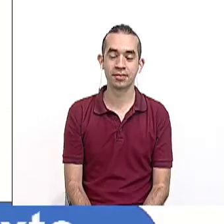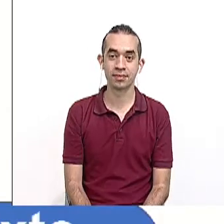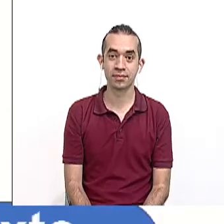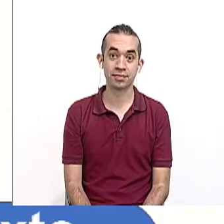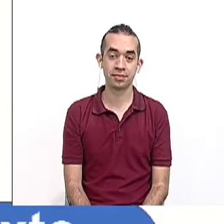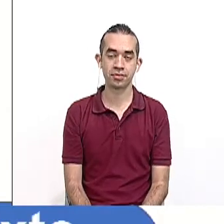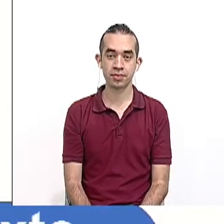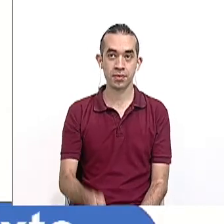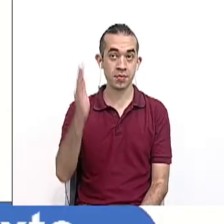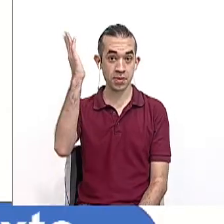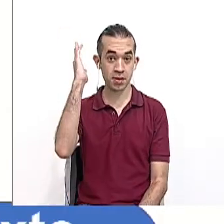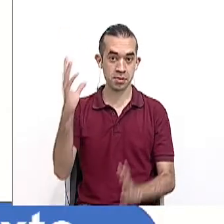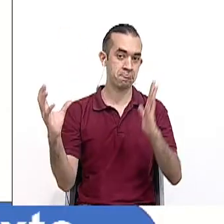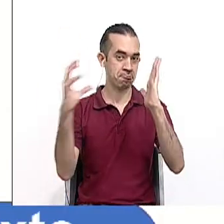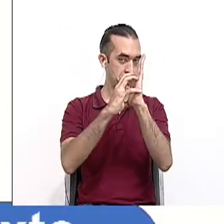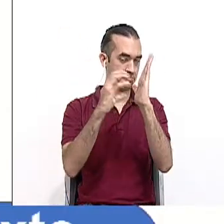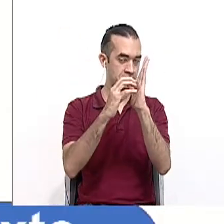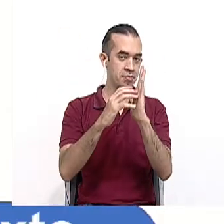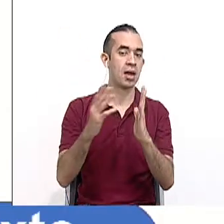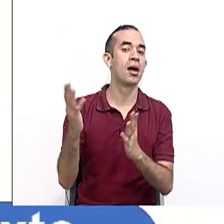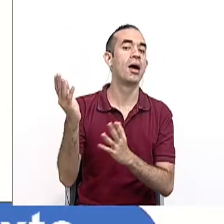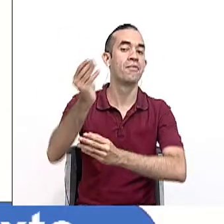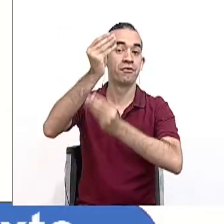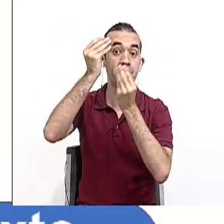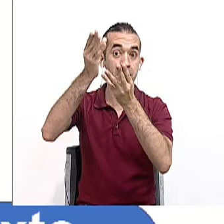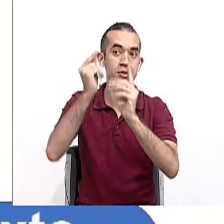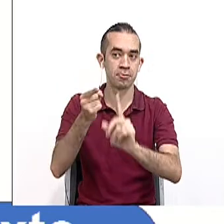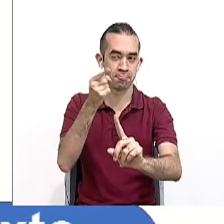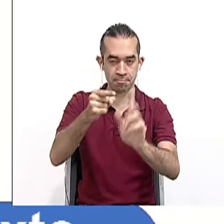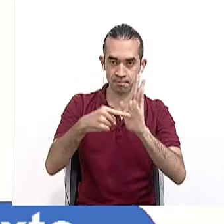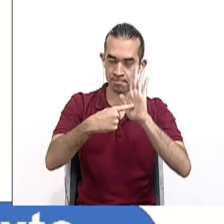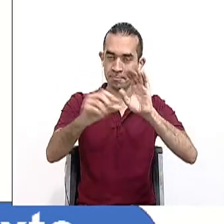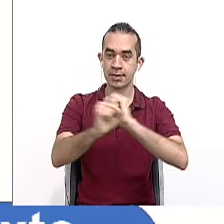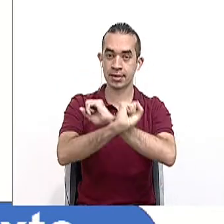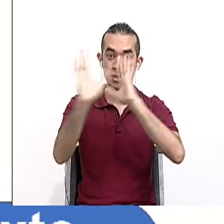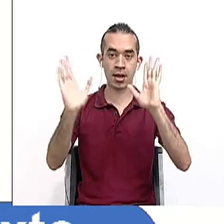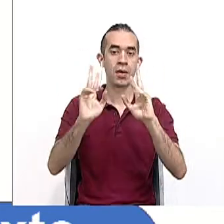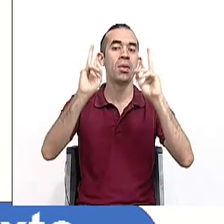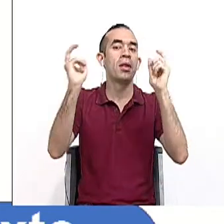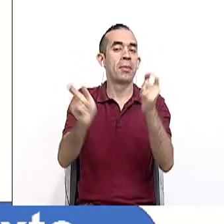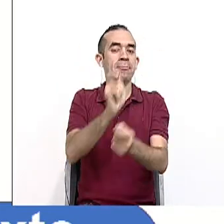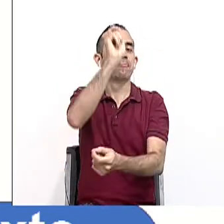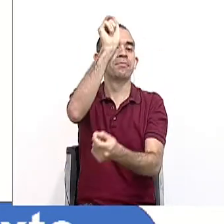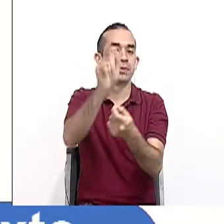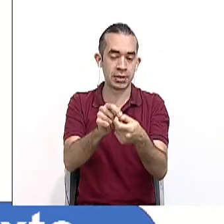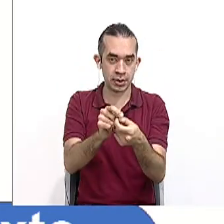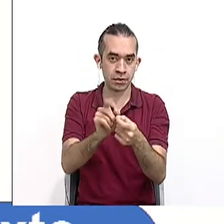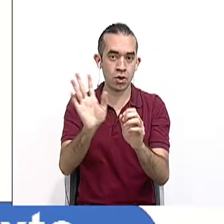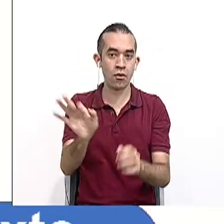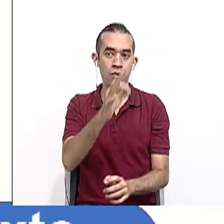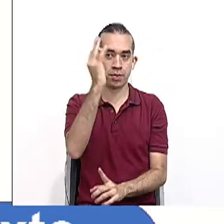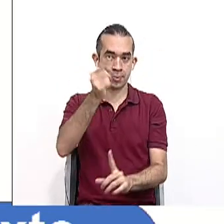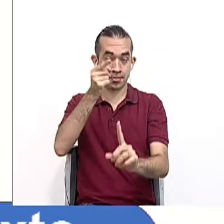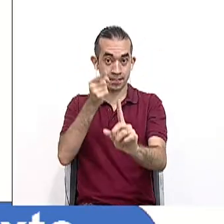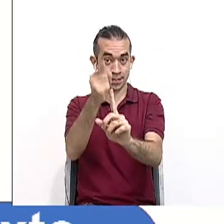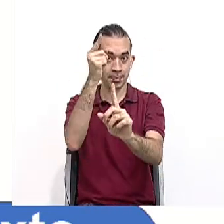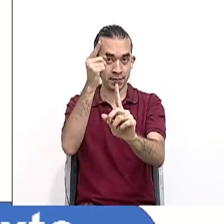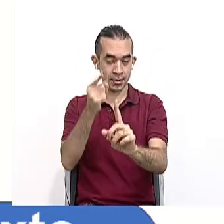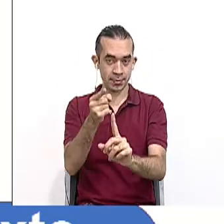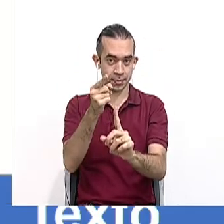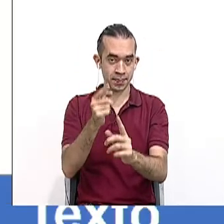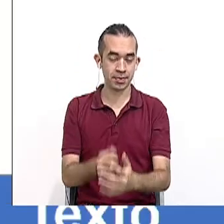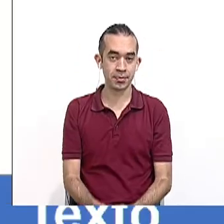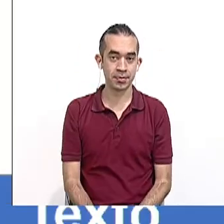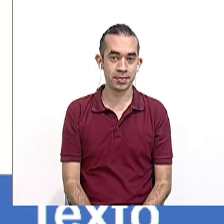El texto expositivo presenta una información explícita sobre un tema puntual de manera objetiva.